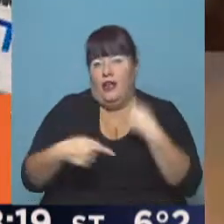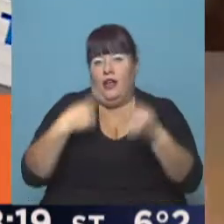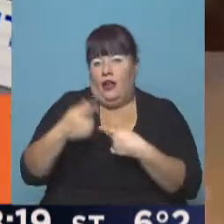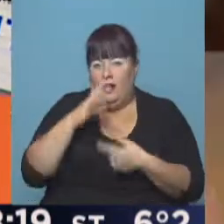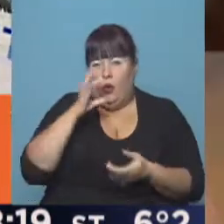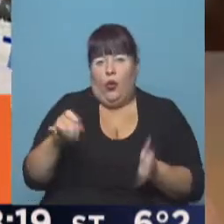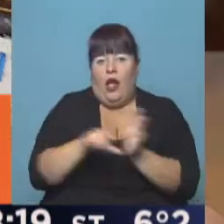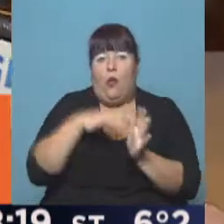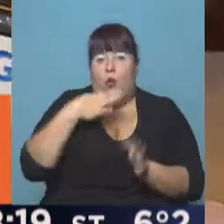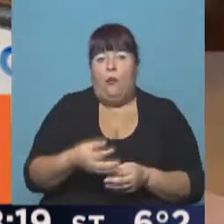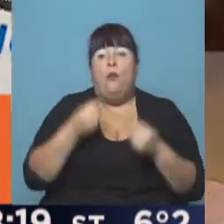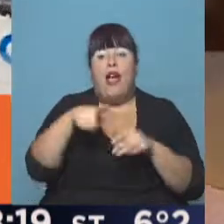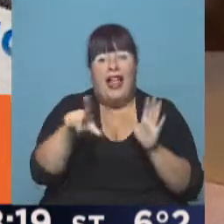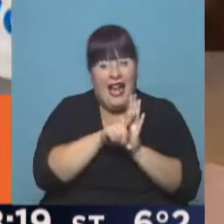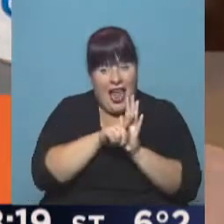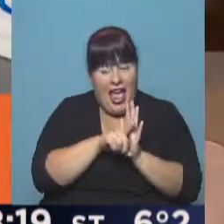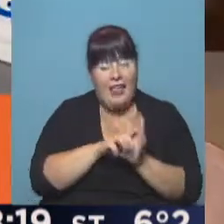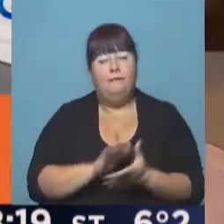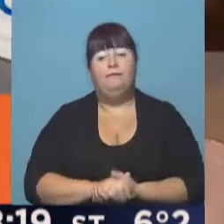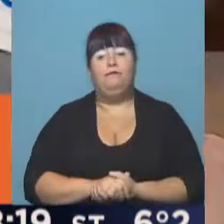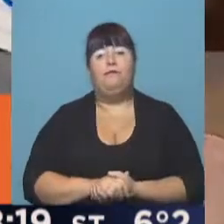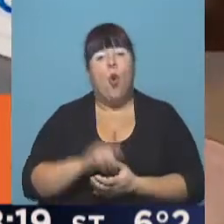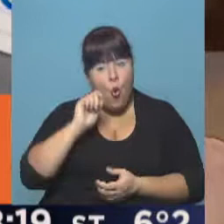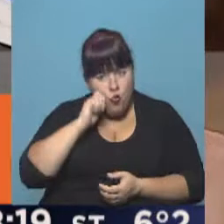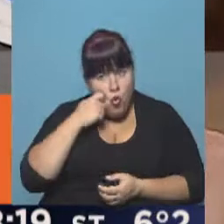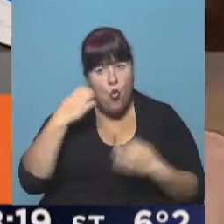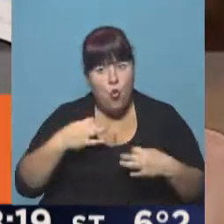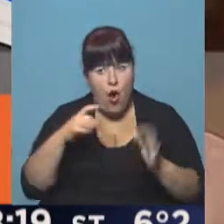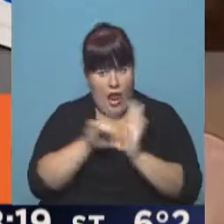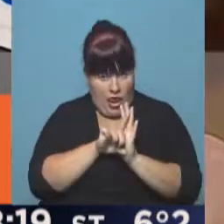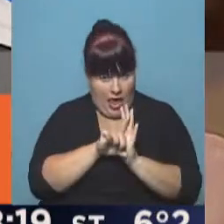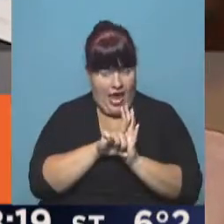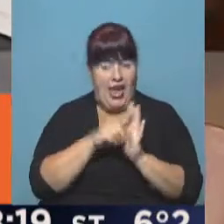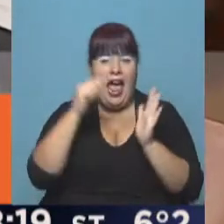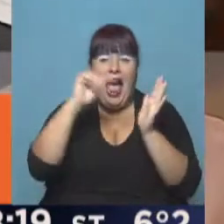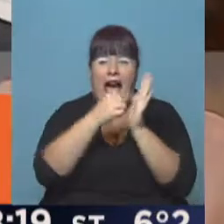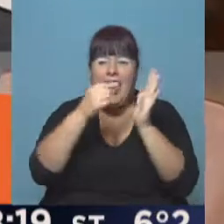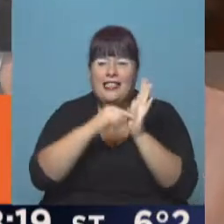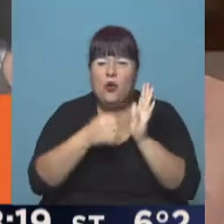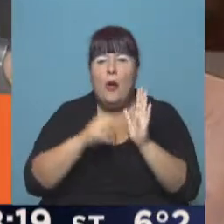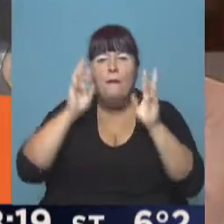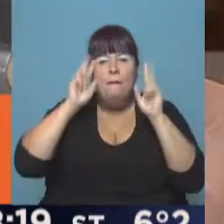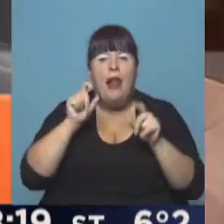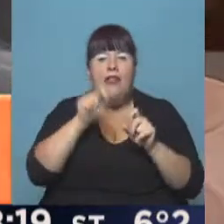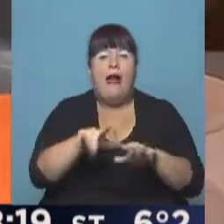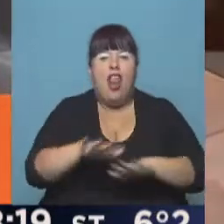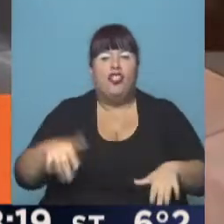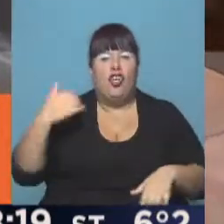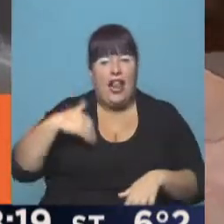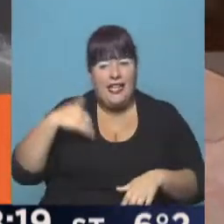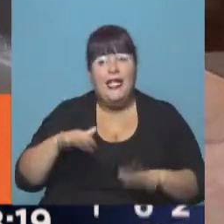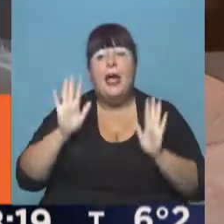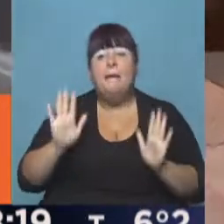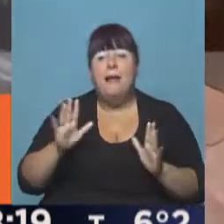esa ley. Porque esa ley es muy buena, cada artículo es una política dedicada a la infancia en la Argentina,